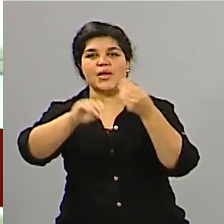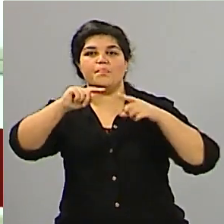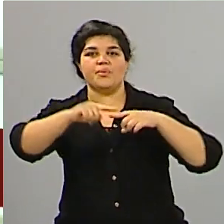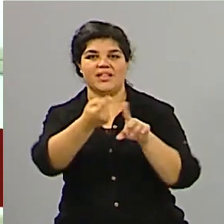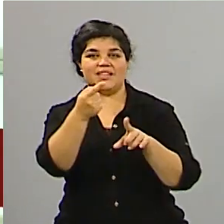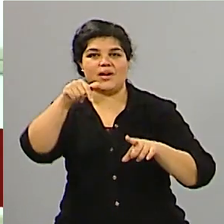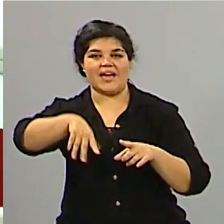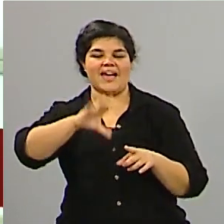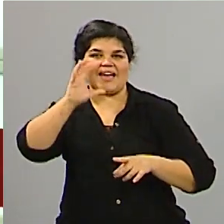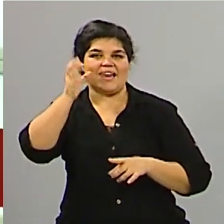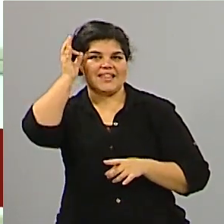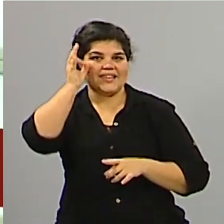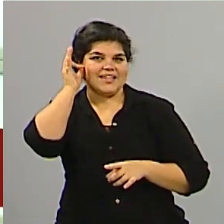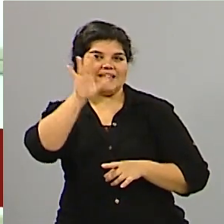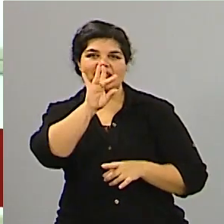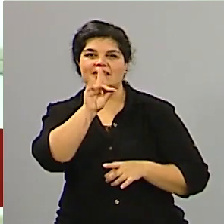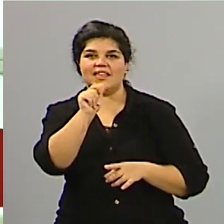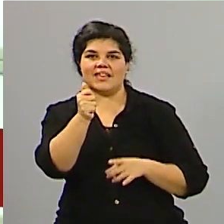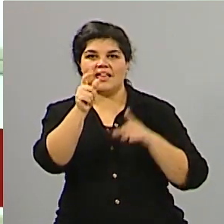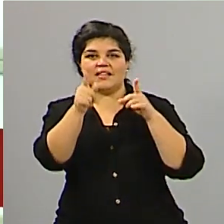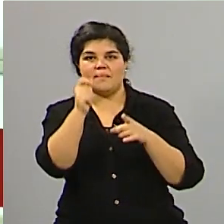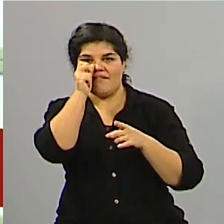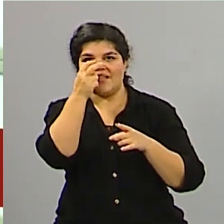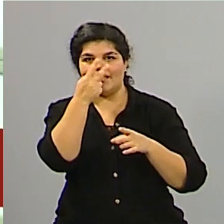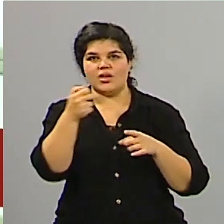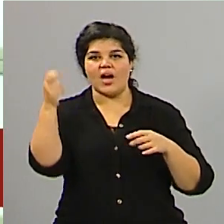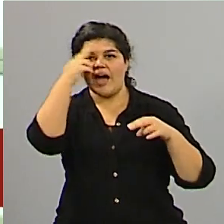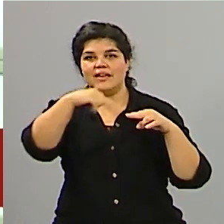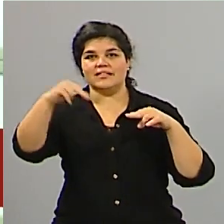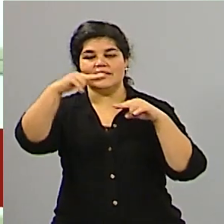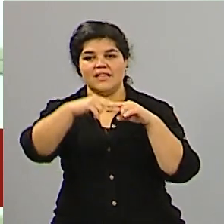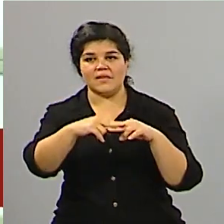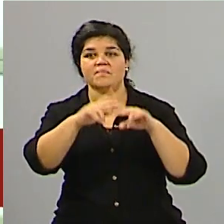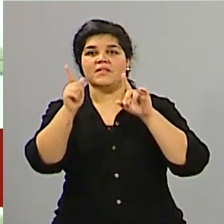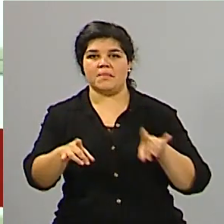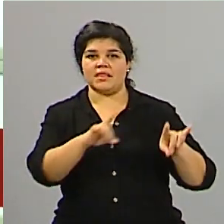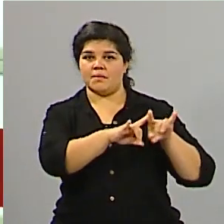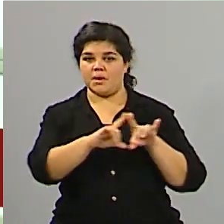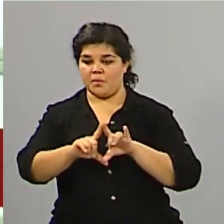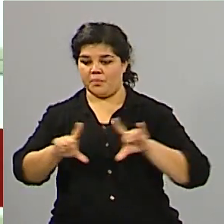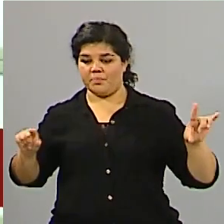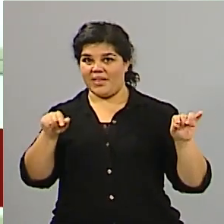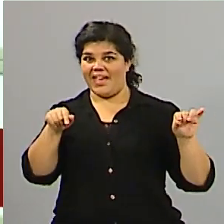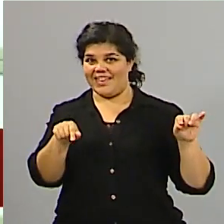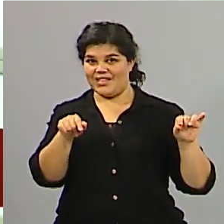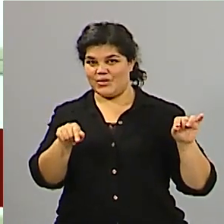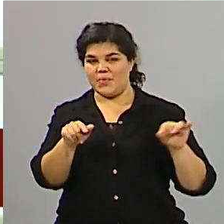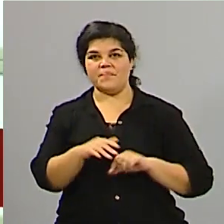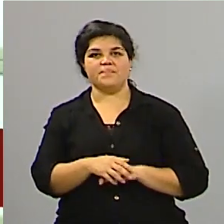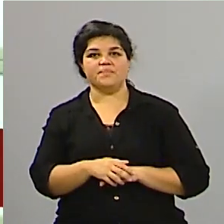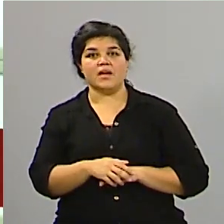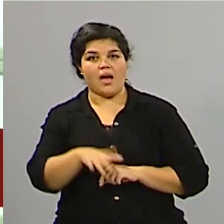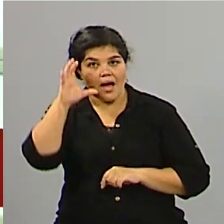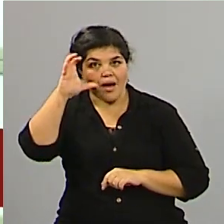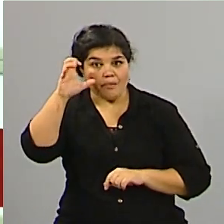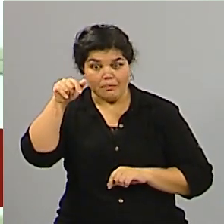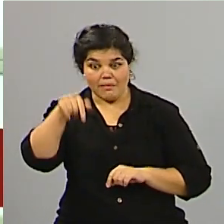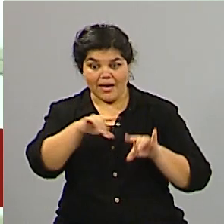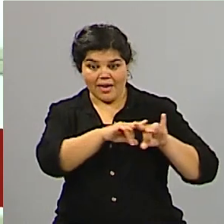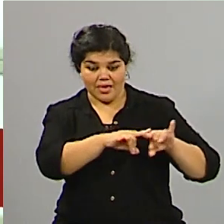¿Qué tal? Muy buenas noches, bienvenidas, bienvenidos. Estamos nuevamente en una edición de Chat Político aquí en el 30 de la TDA, 22 de Supercanal